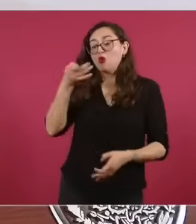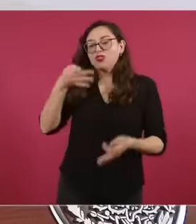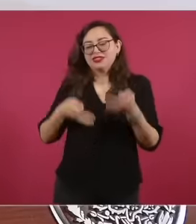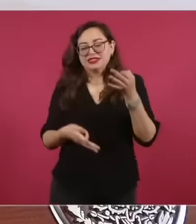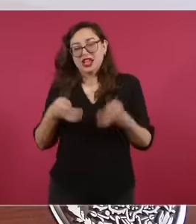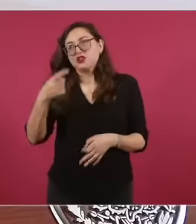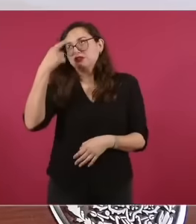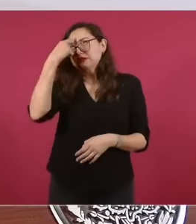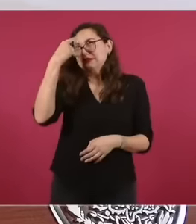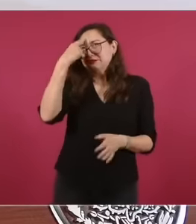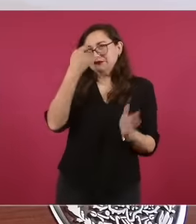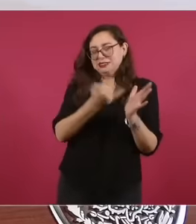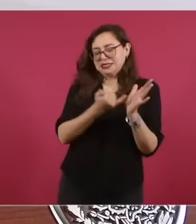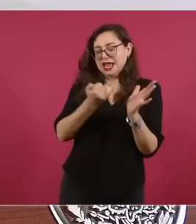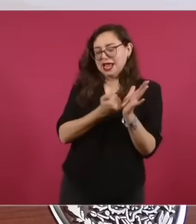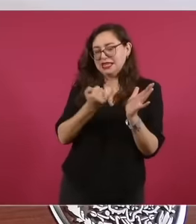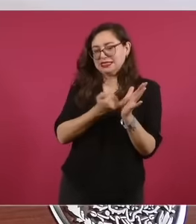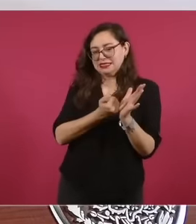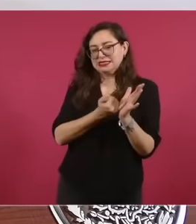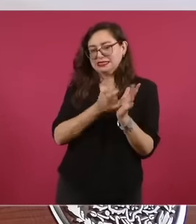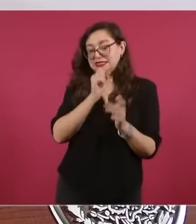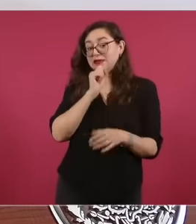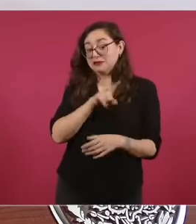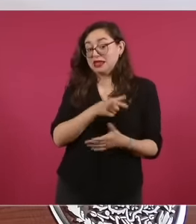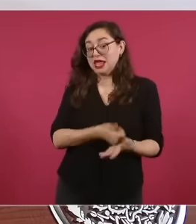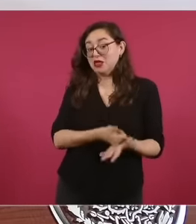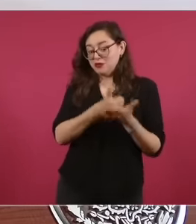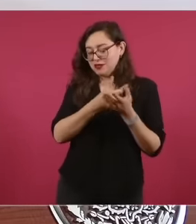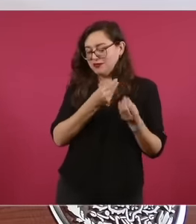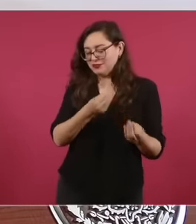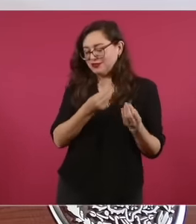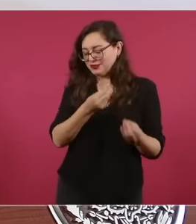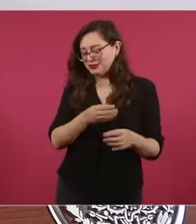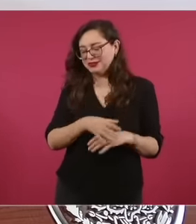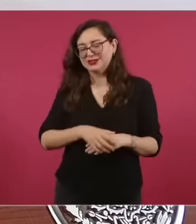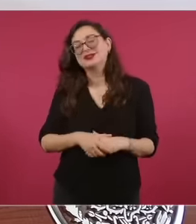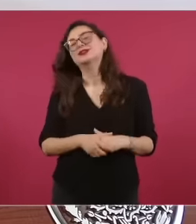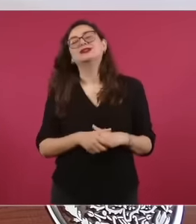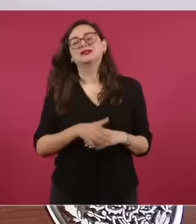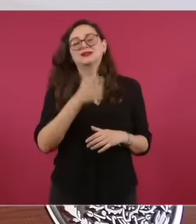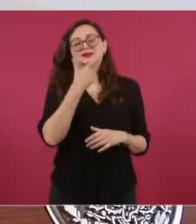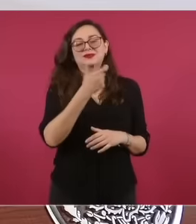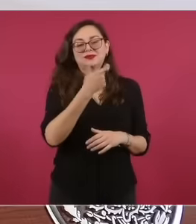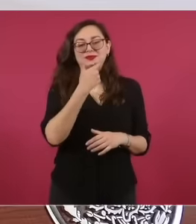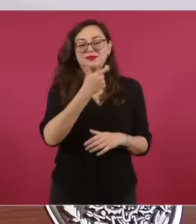Es que esa ayuda mucho también.